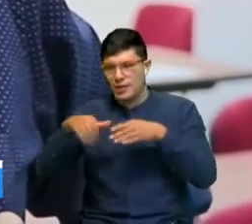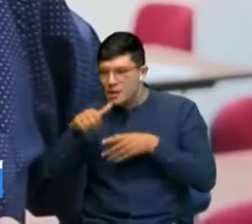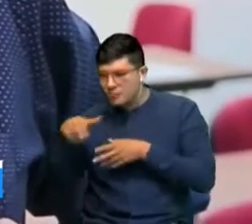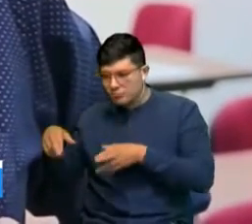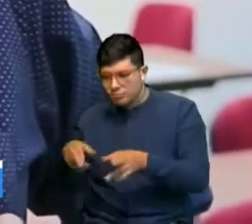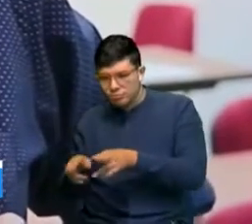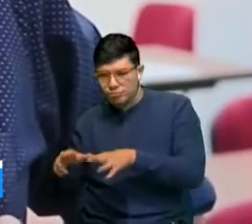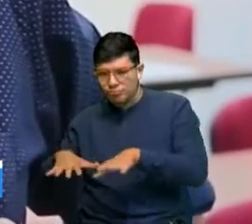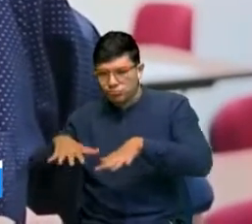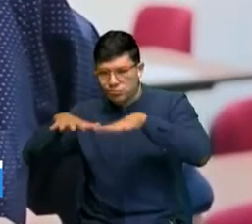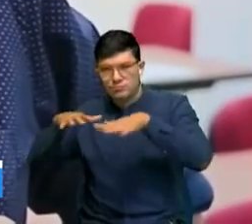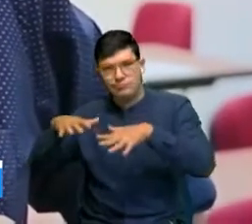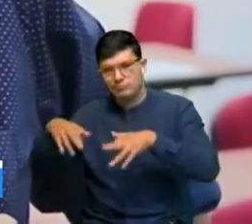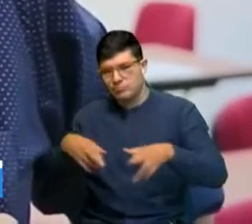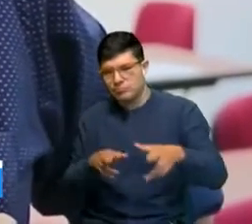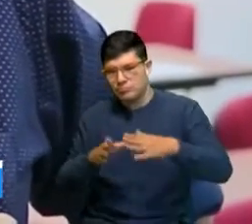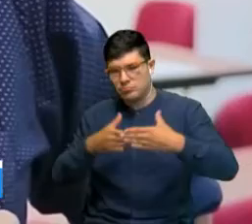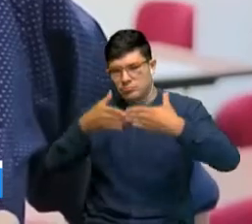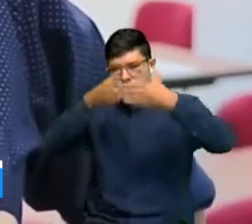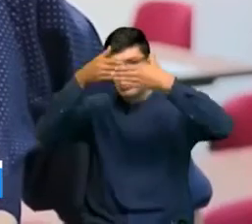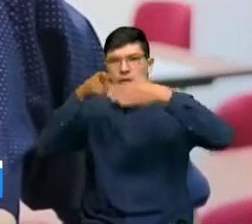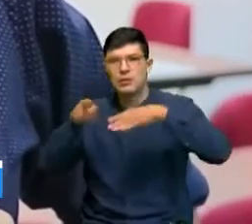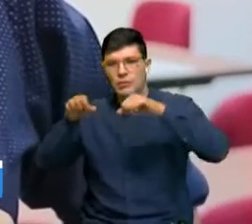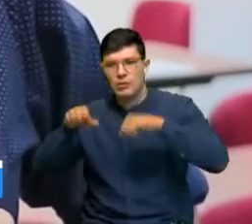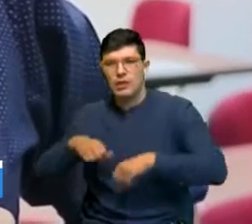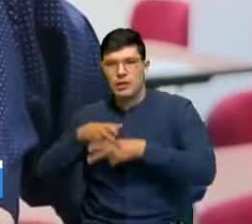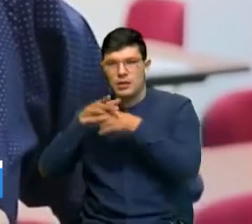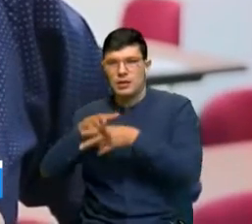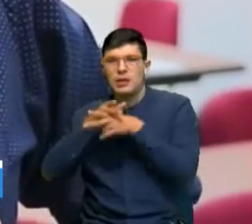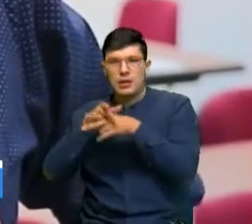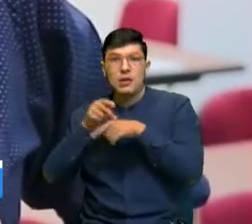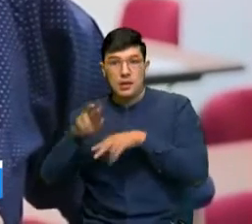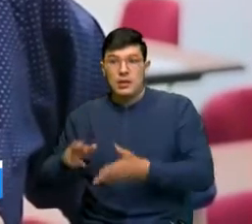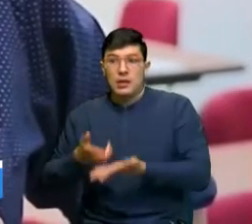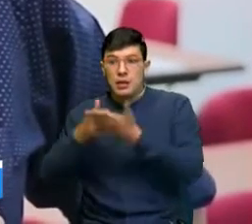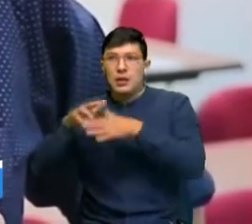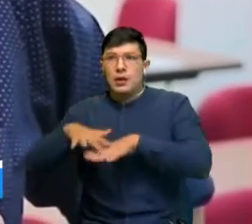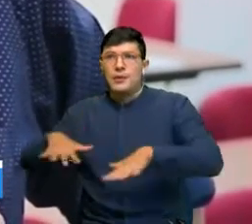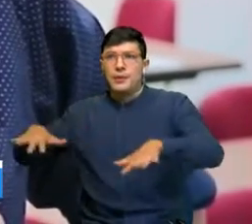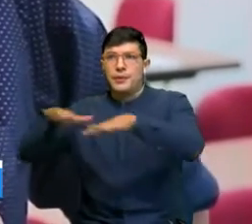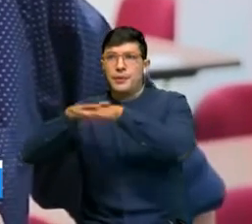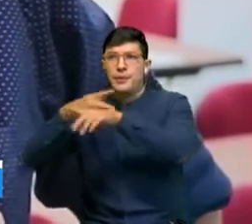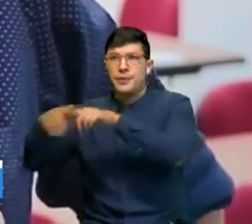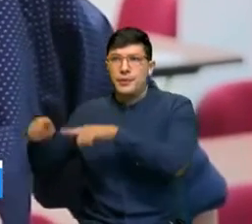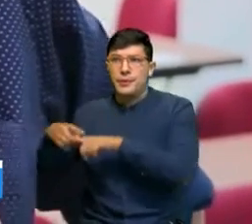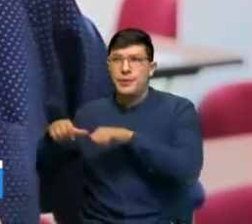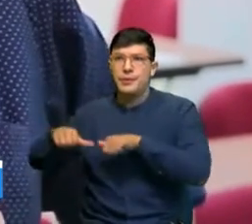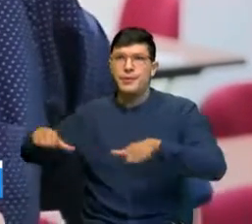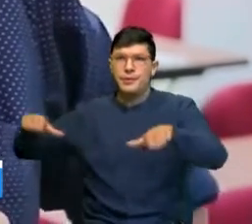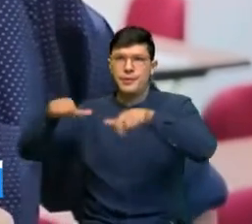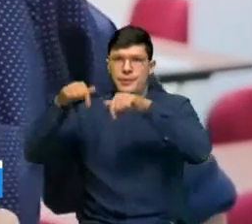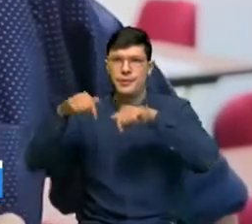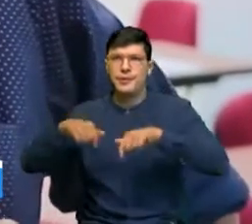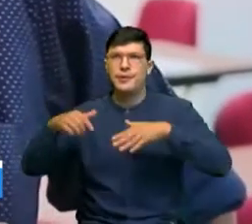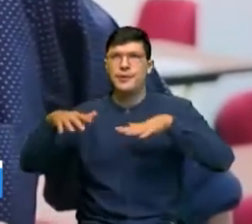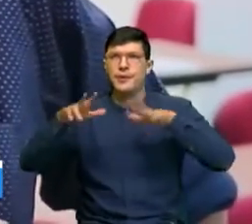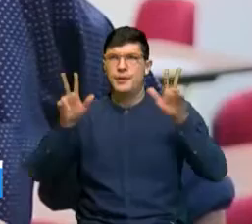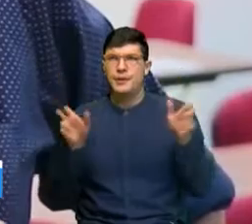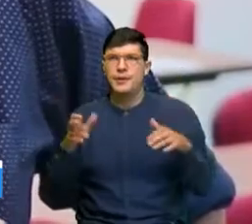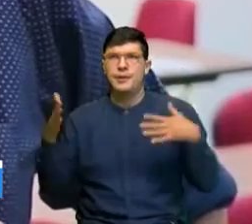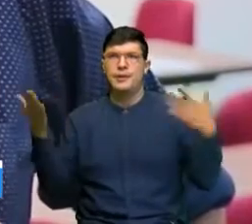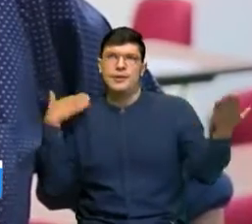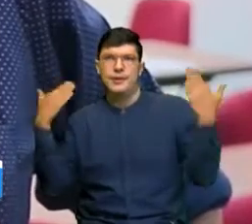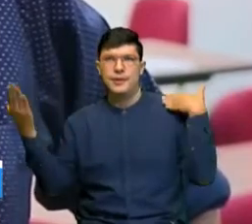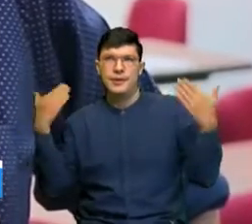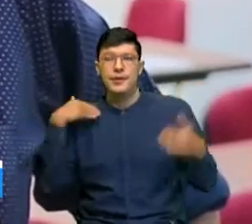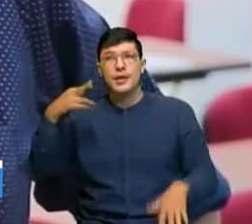ola invernal, con el cual estamos recuperando varios sectores de la parte rural, y